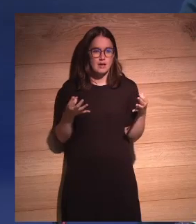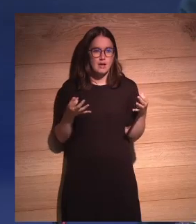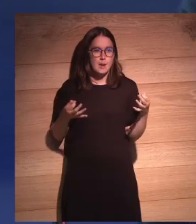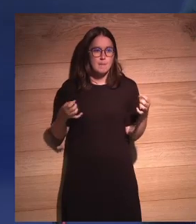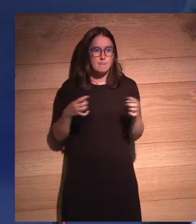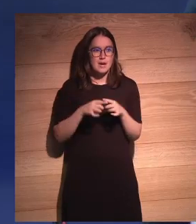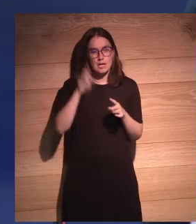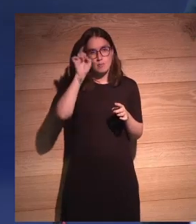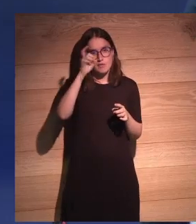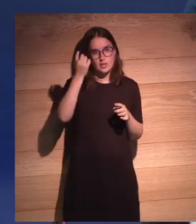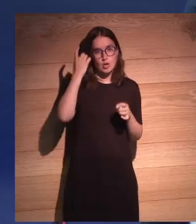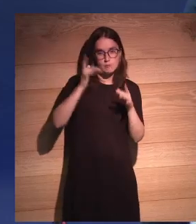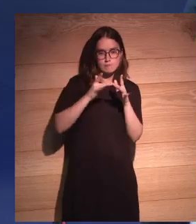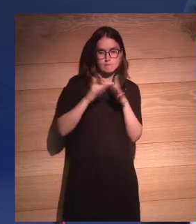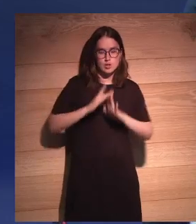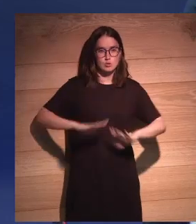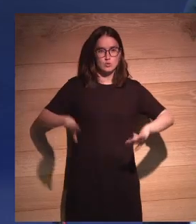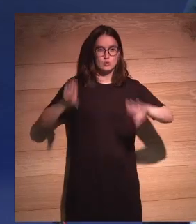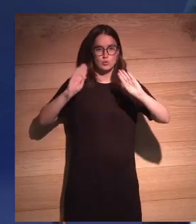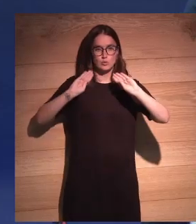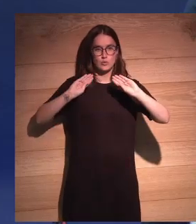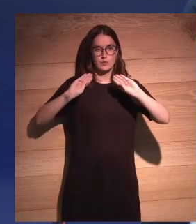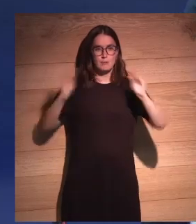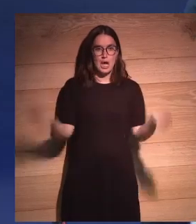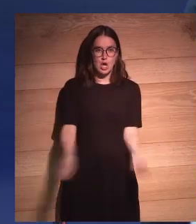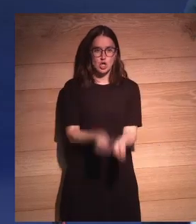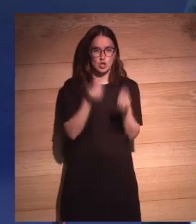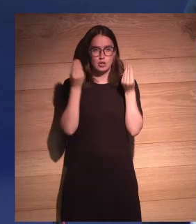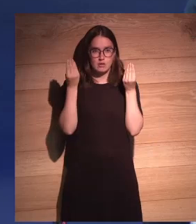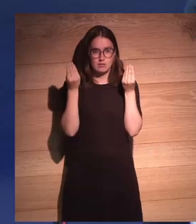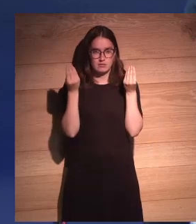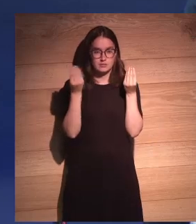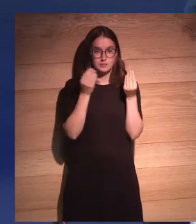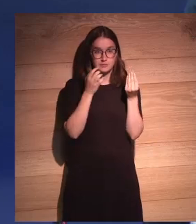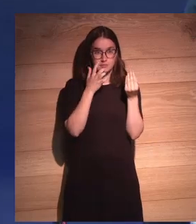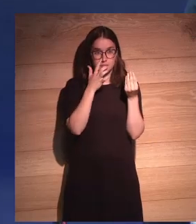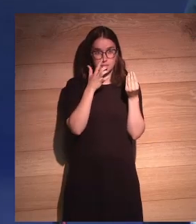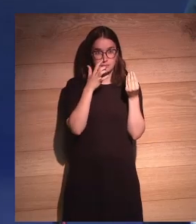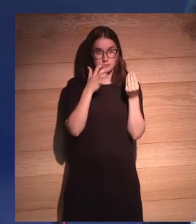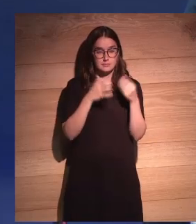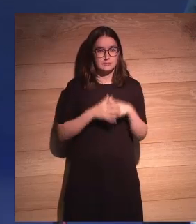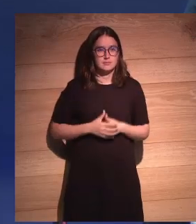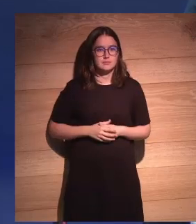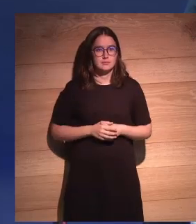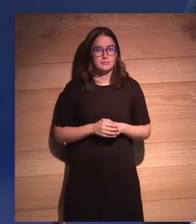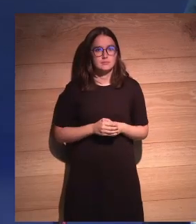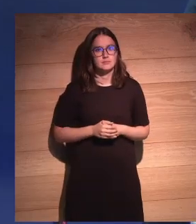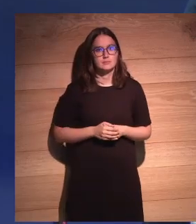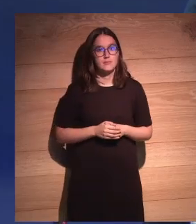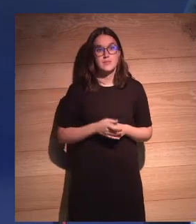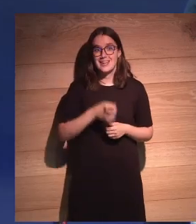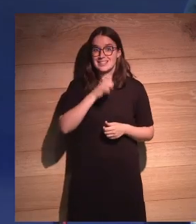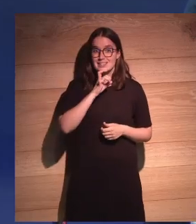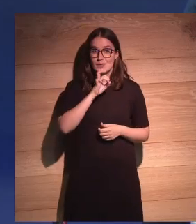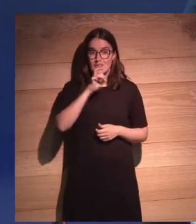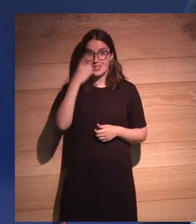relación entre los maestros y los alumnos sea mejor, aumente. Y es